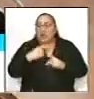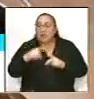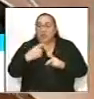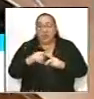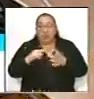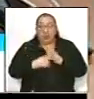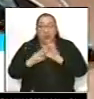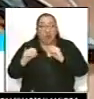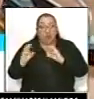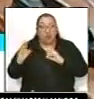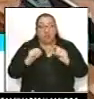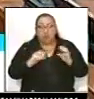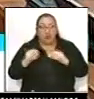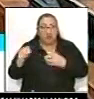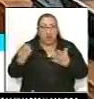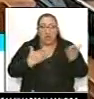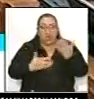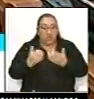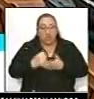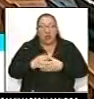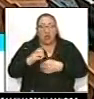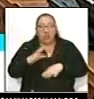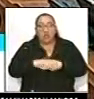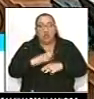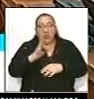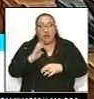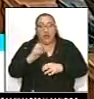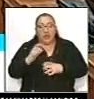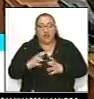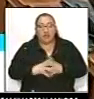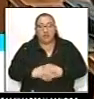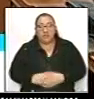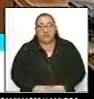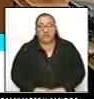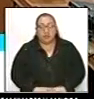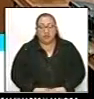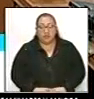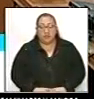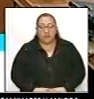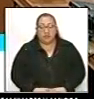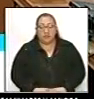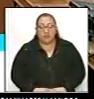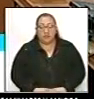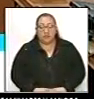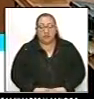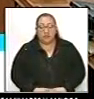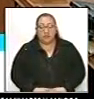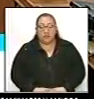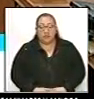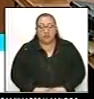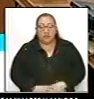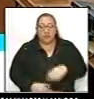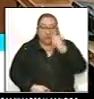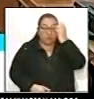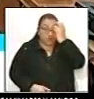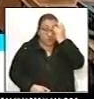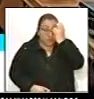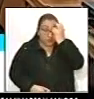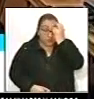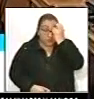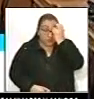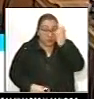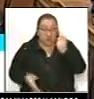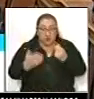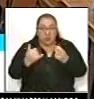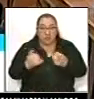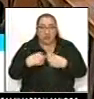puntos que refuerza lo ya mencionado por las representantes de las víctimas. Y vamos